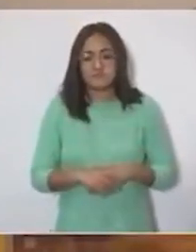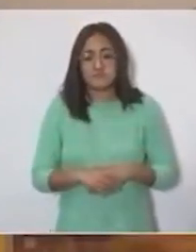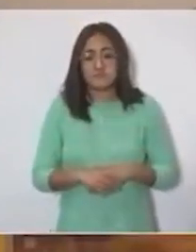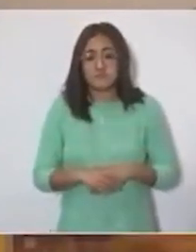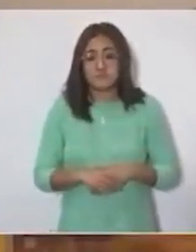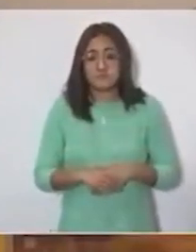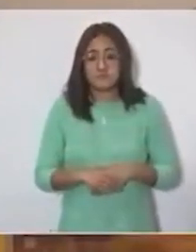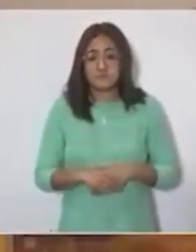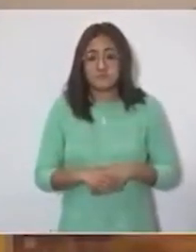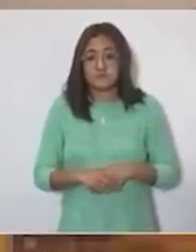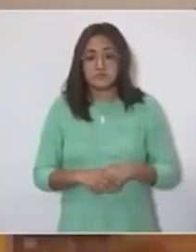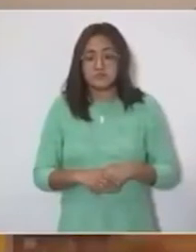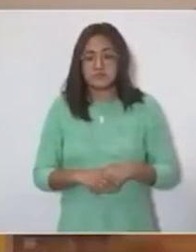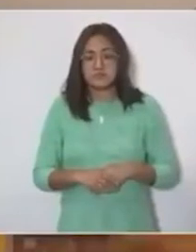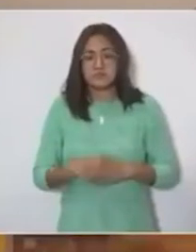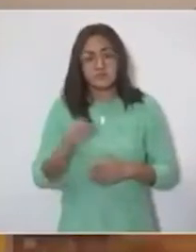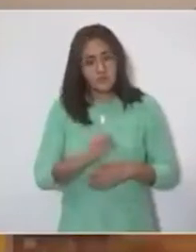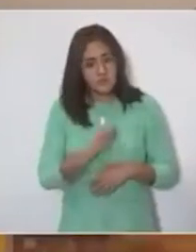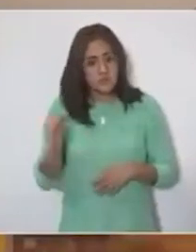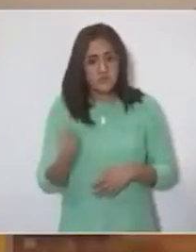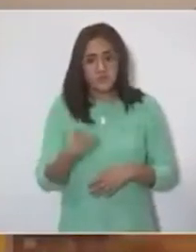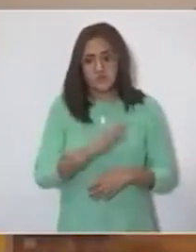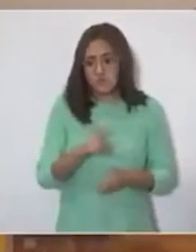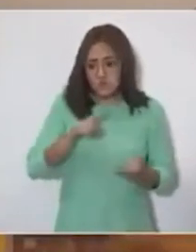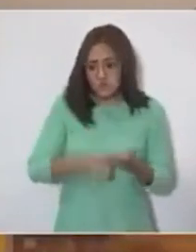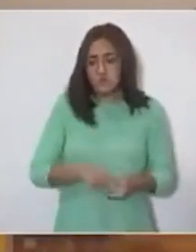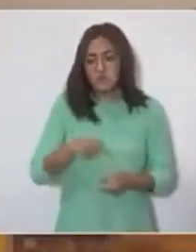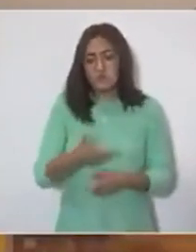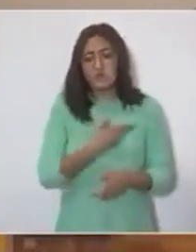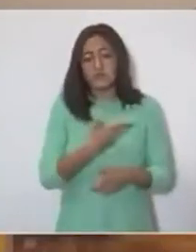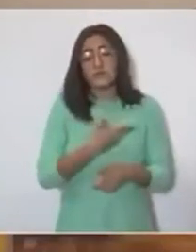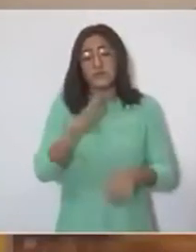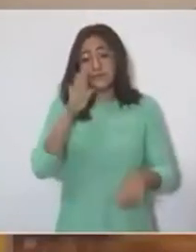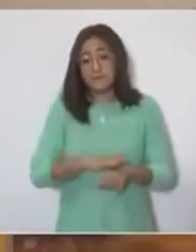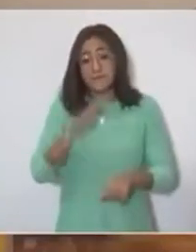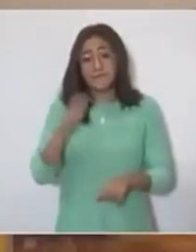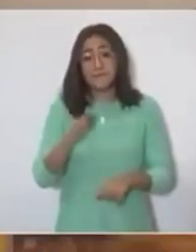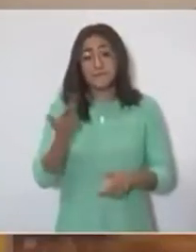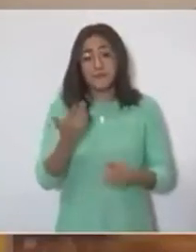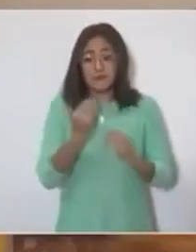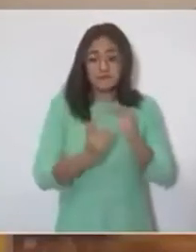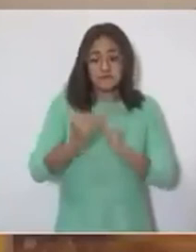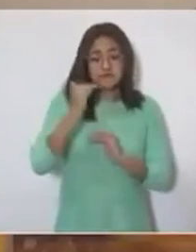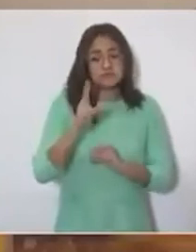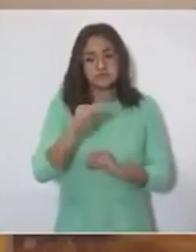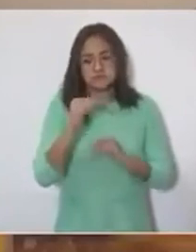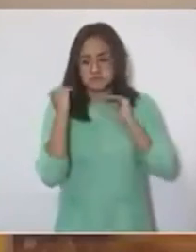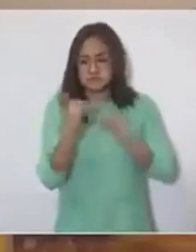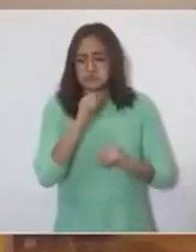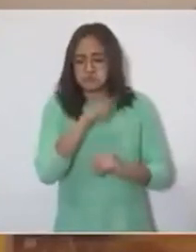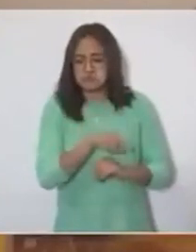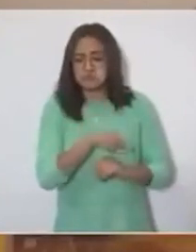país no haber otro poder judicial que tenga una regresión más de mayor avanzada